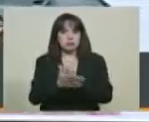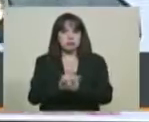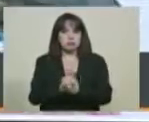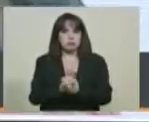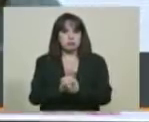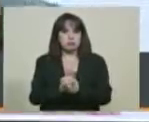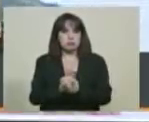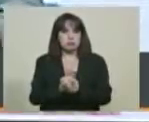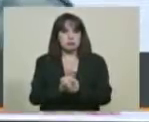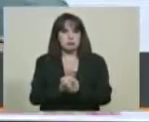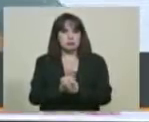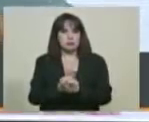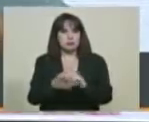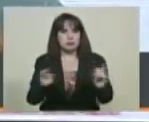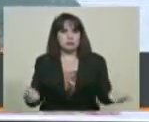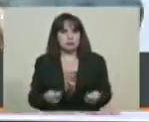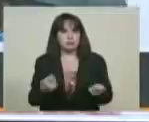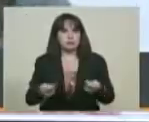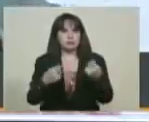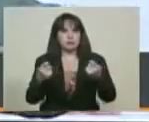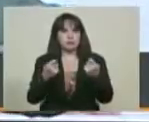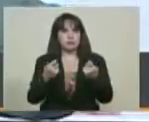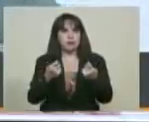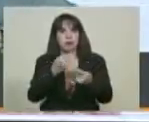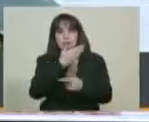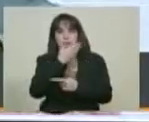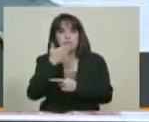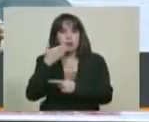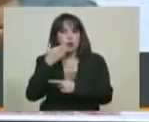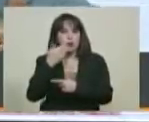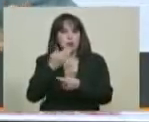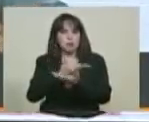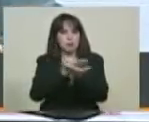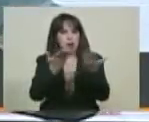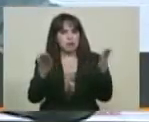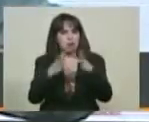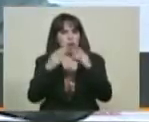de convocar la conciencia nacional para el bien común,